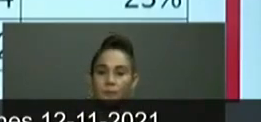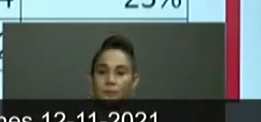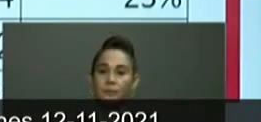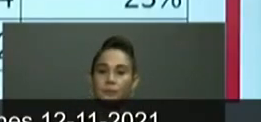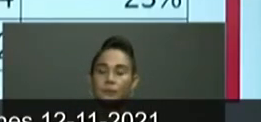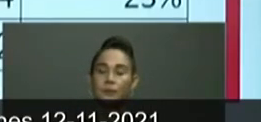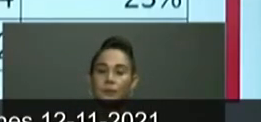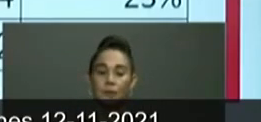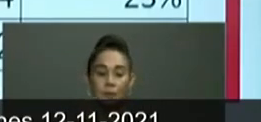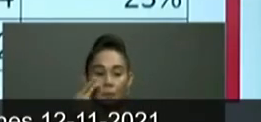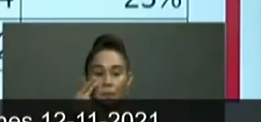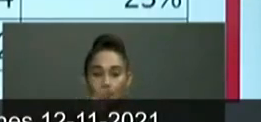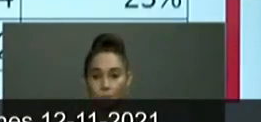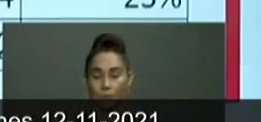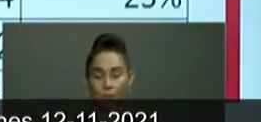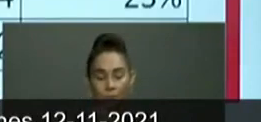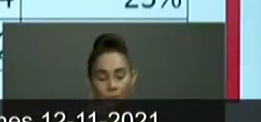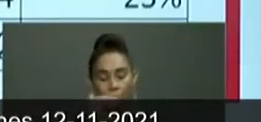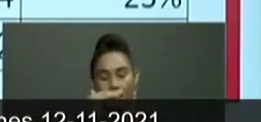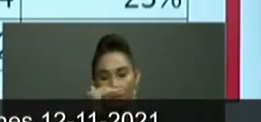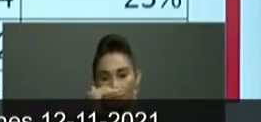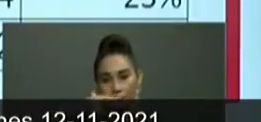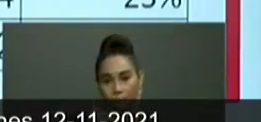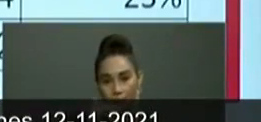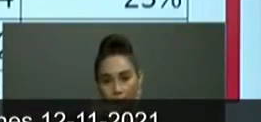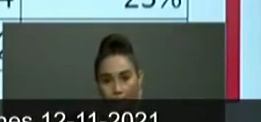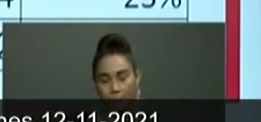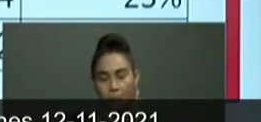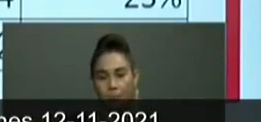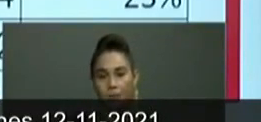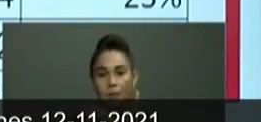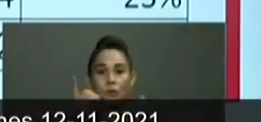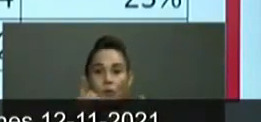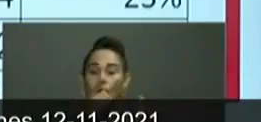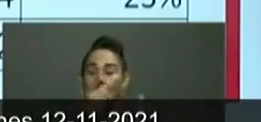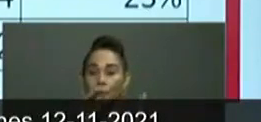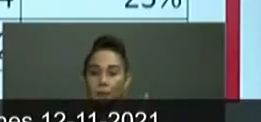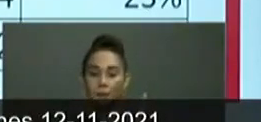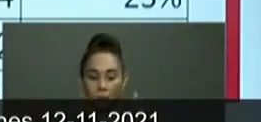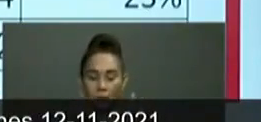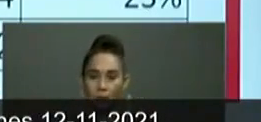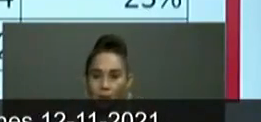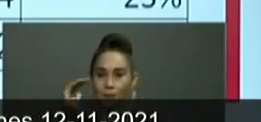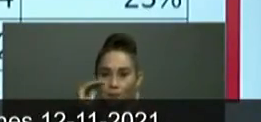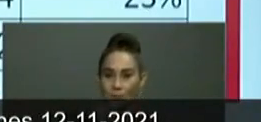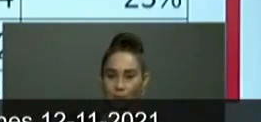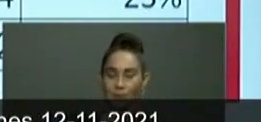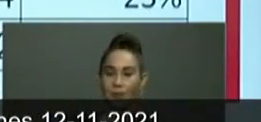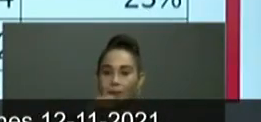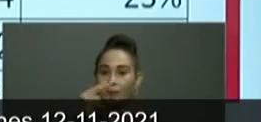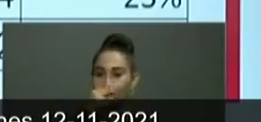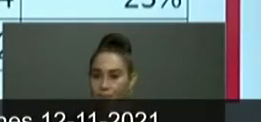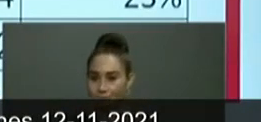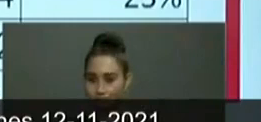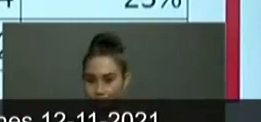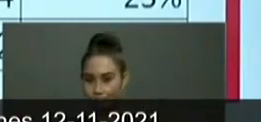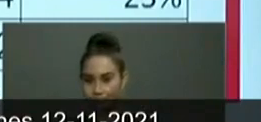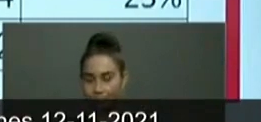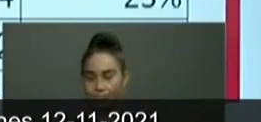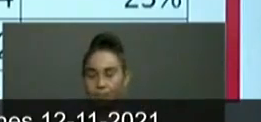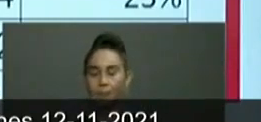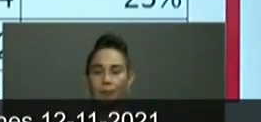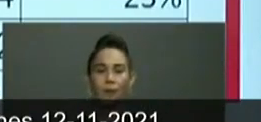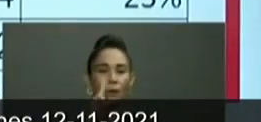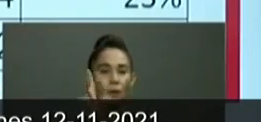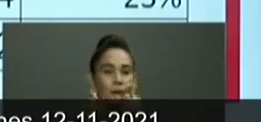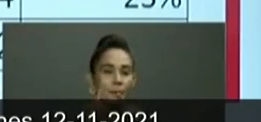cómo prácticamente va bajando paulatinamente y va subiendo los porcentajes y el número de partos. Y una pregunta que